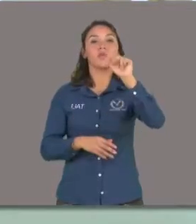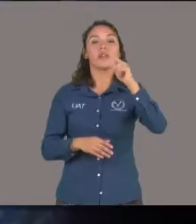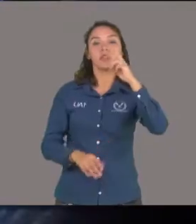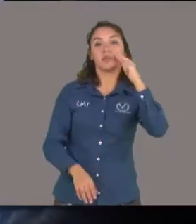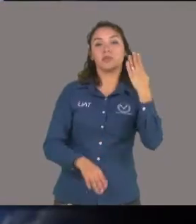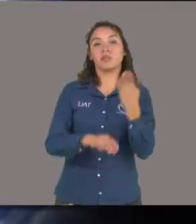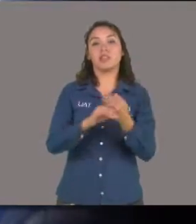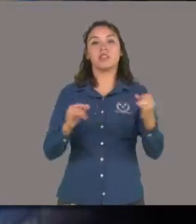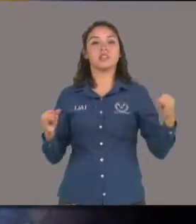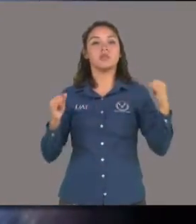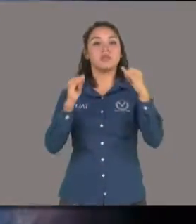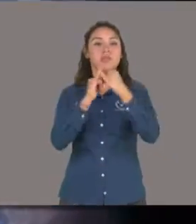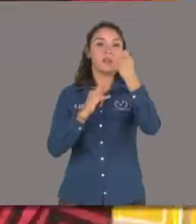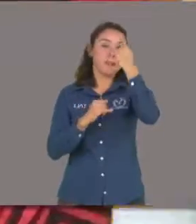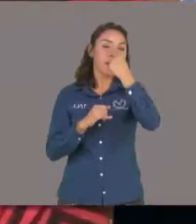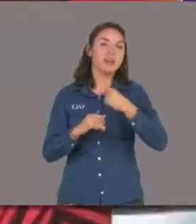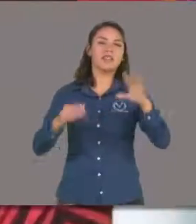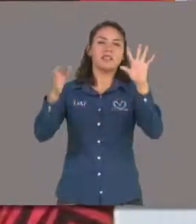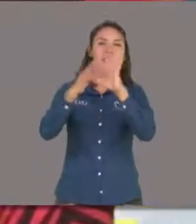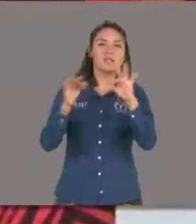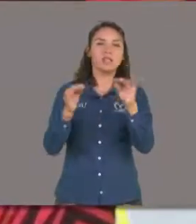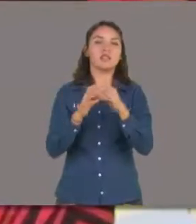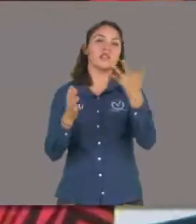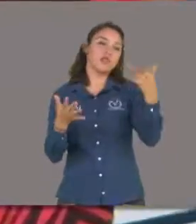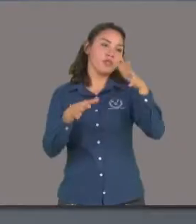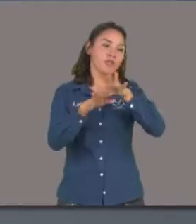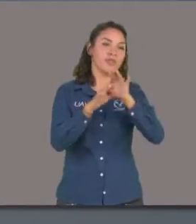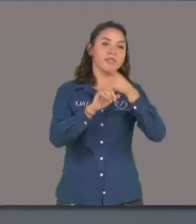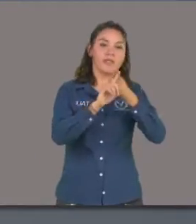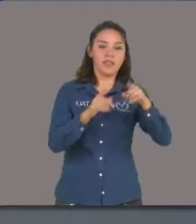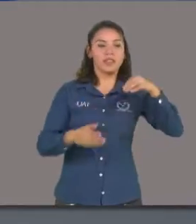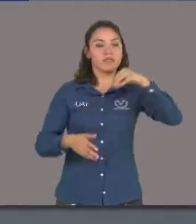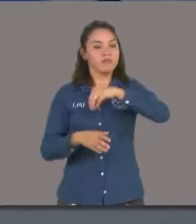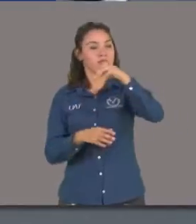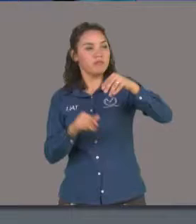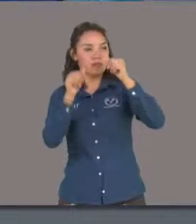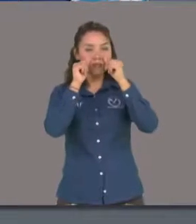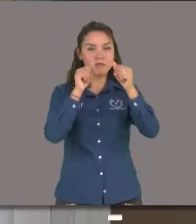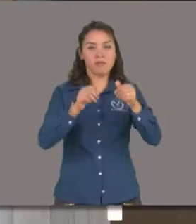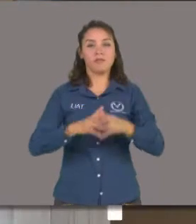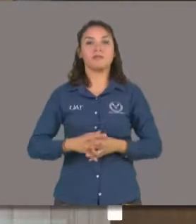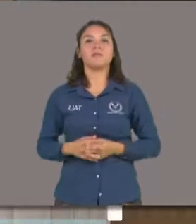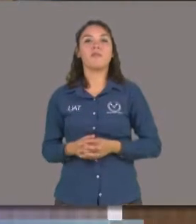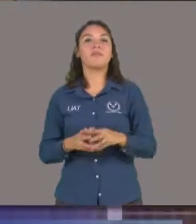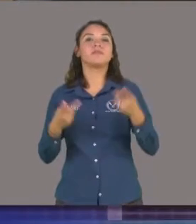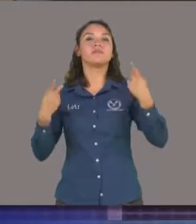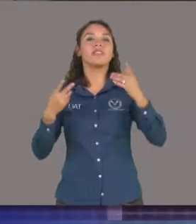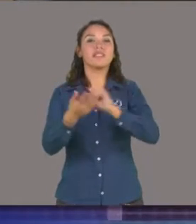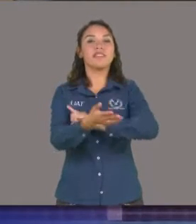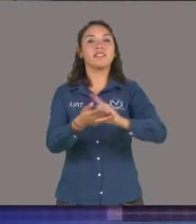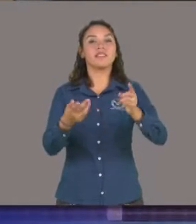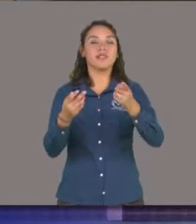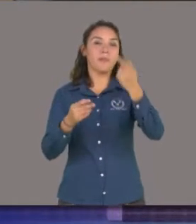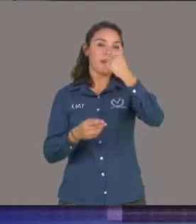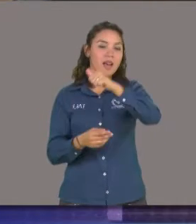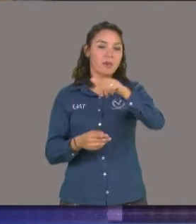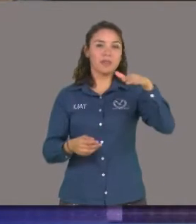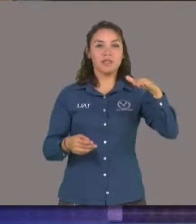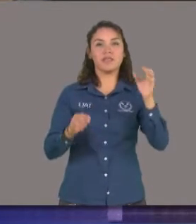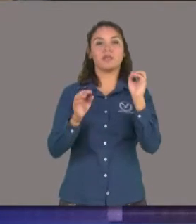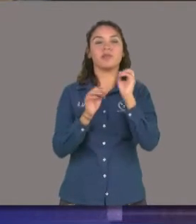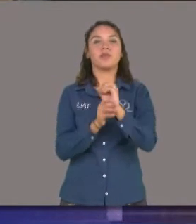institución que debe estar siempre a la vanguardia, pero sobre todo en vinculación con todos los sectores de la sociedad. Los derechos de las audiencias,